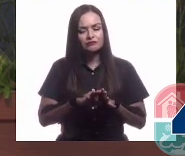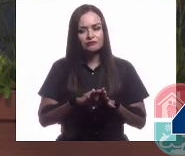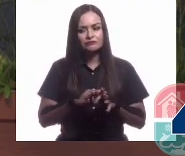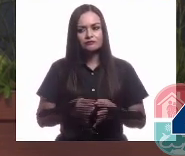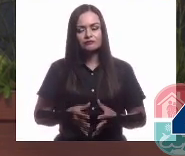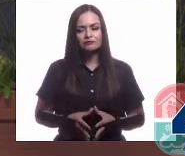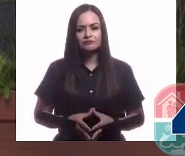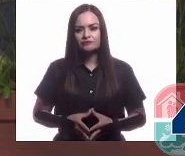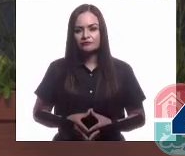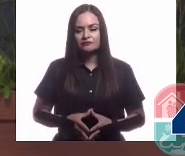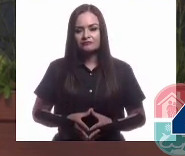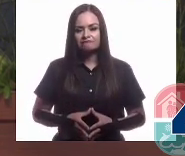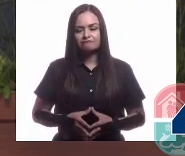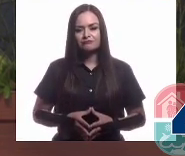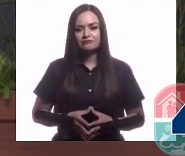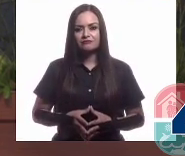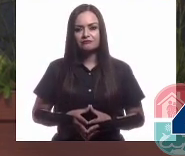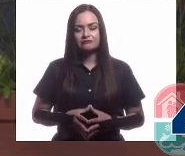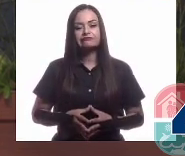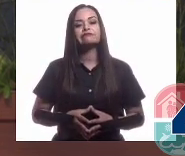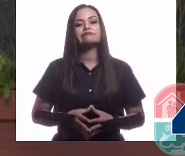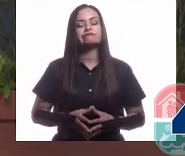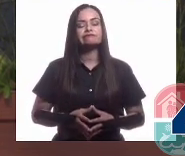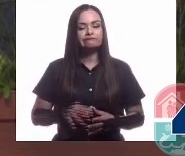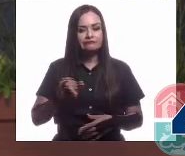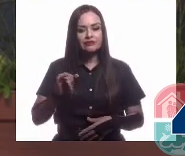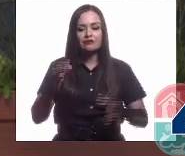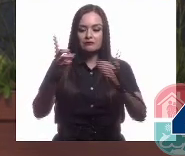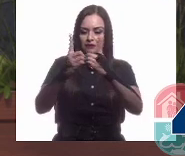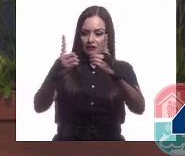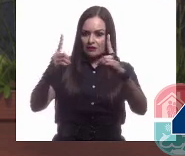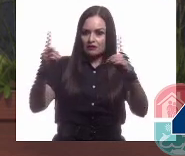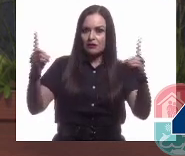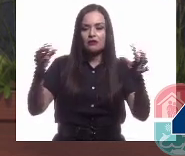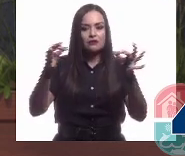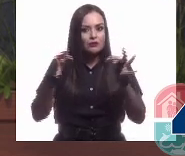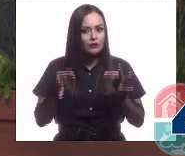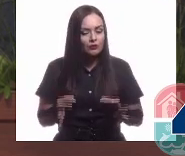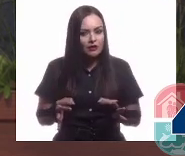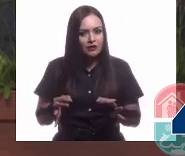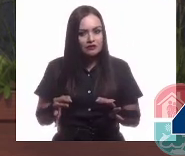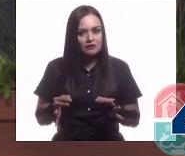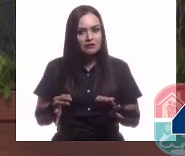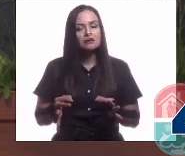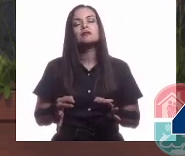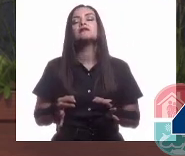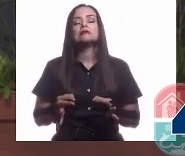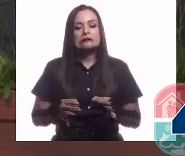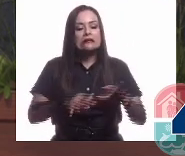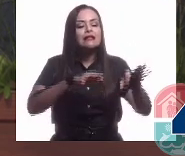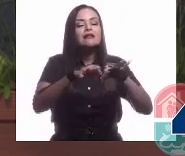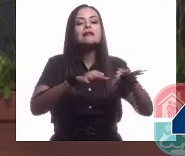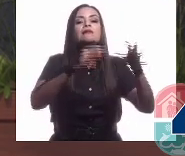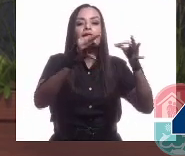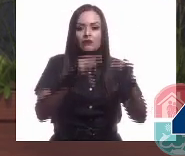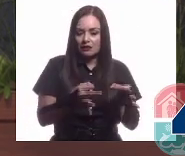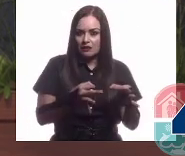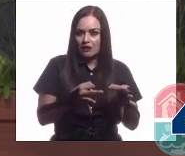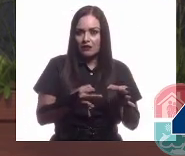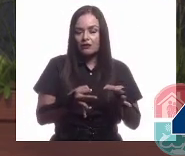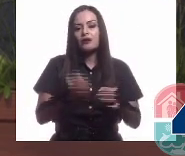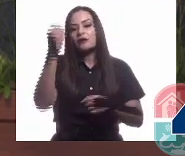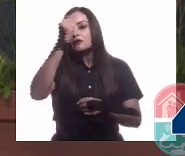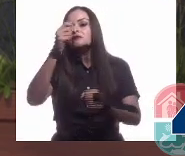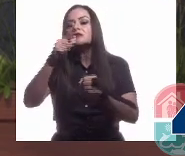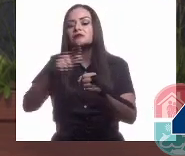corregir. La única manera de tener desarrollo genuino es mediante la generación de empleos formales, con seguridad